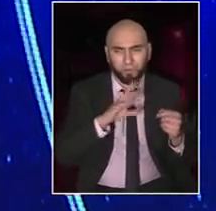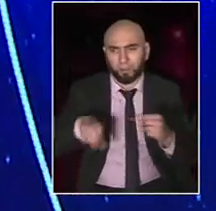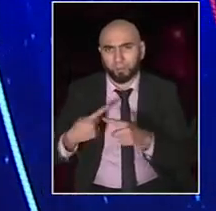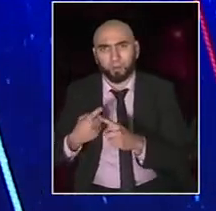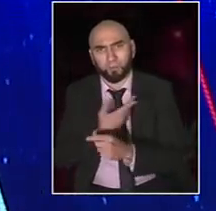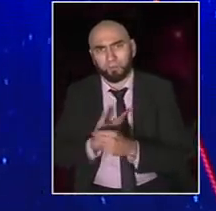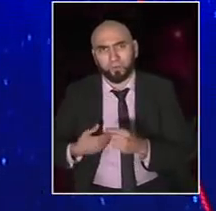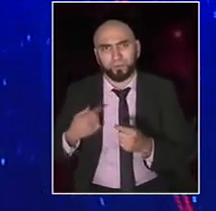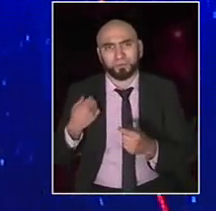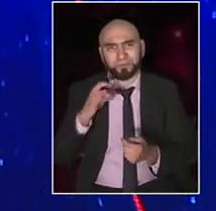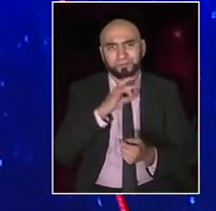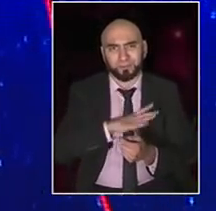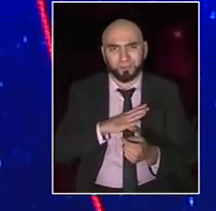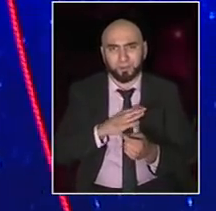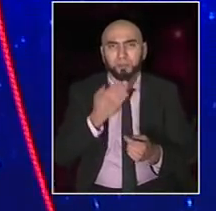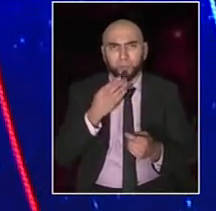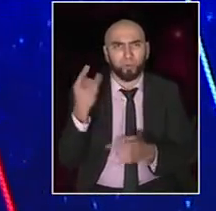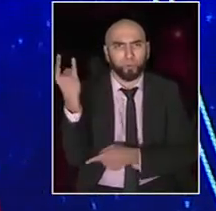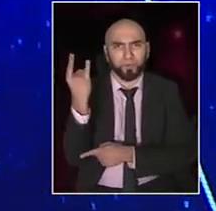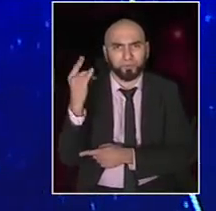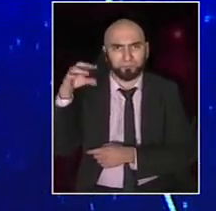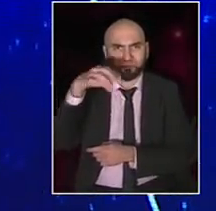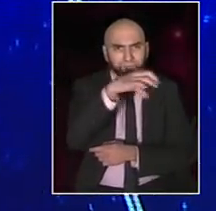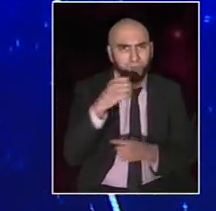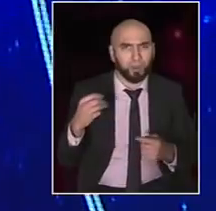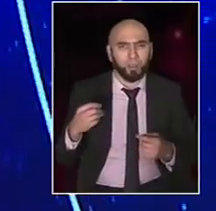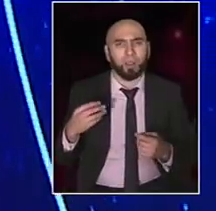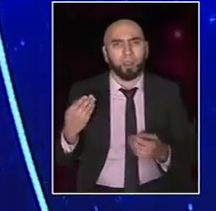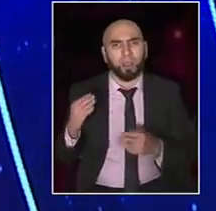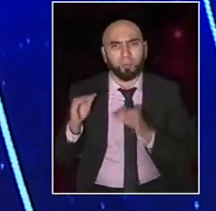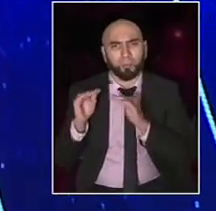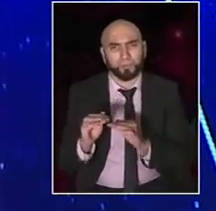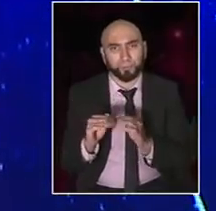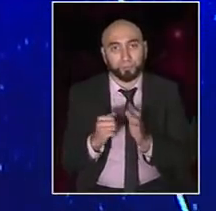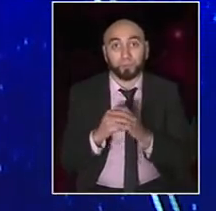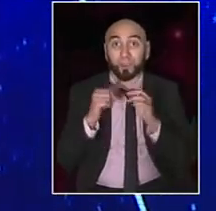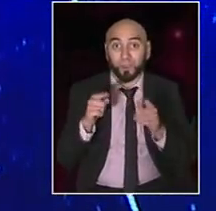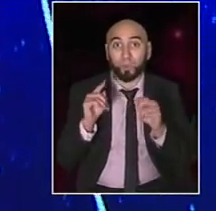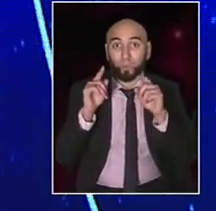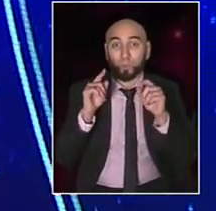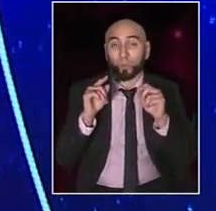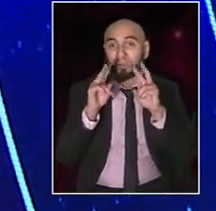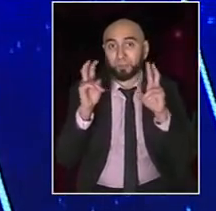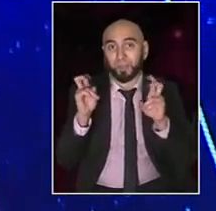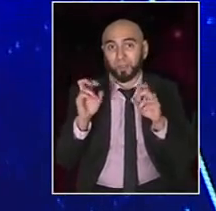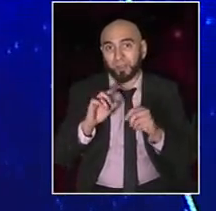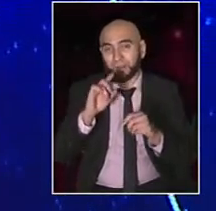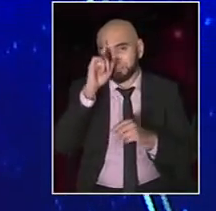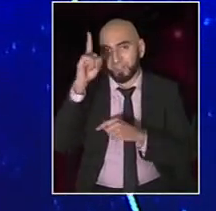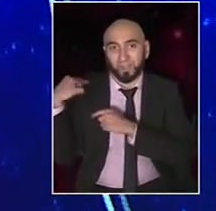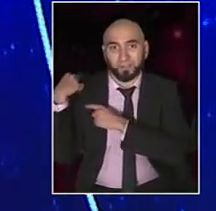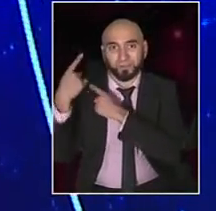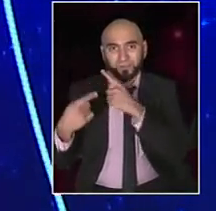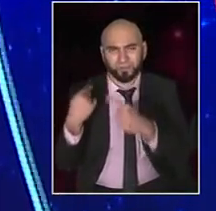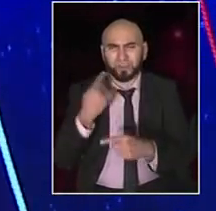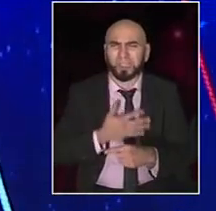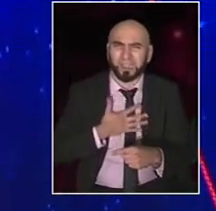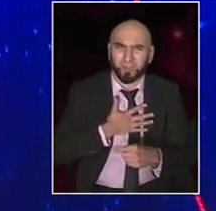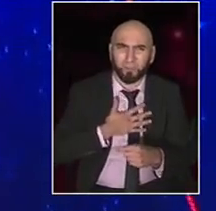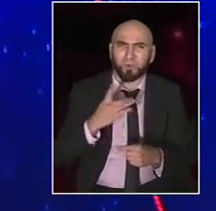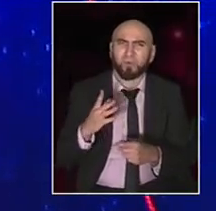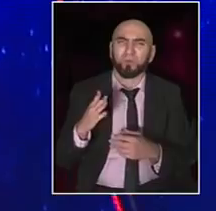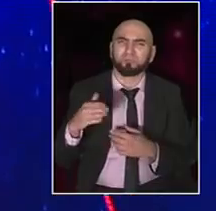las universidades. Una tradición que esperamos se mantenga en el tiempo, pues este Congreso Futuro